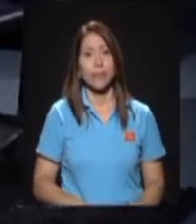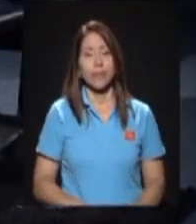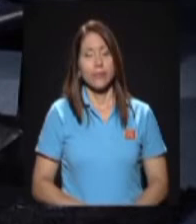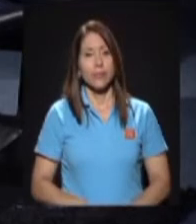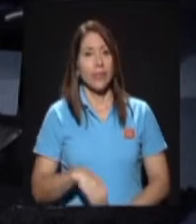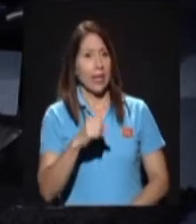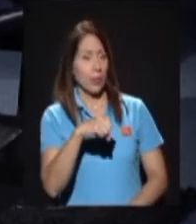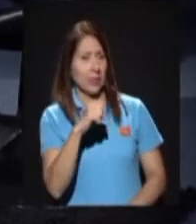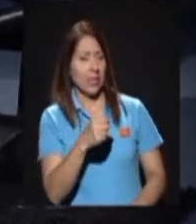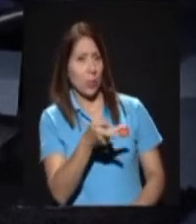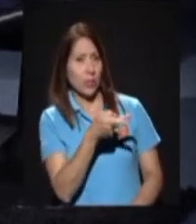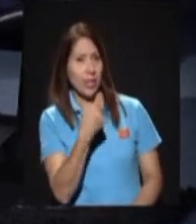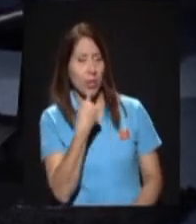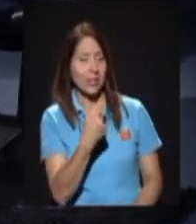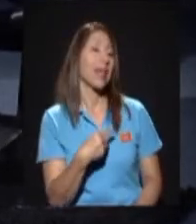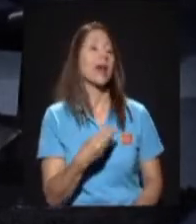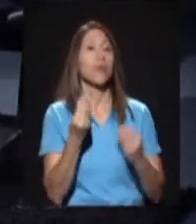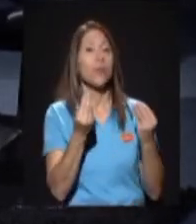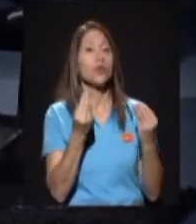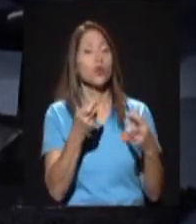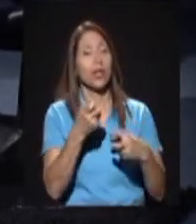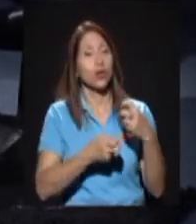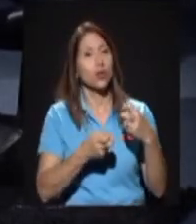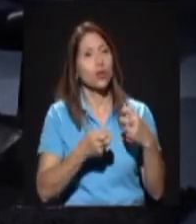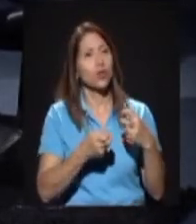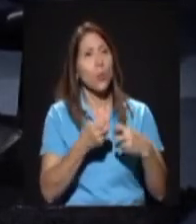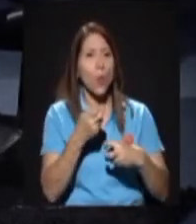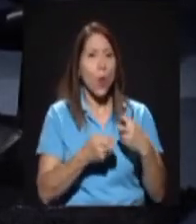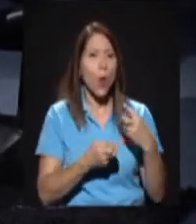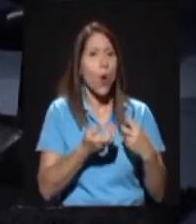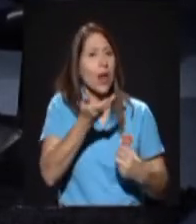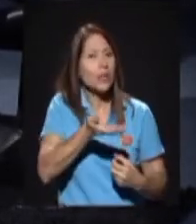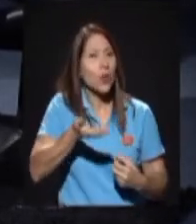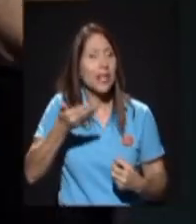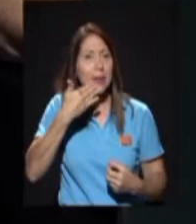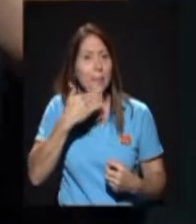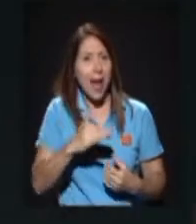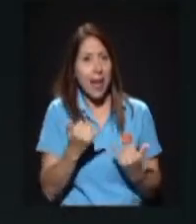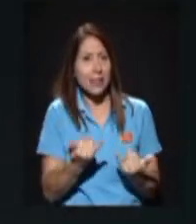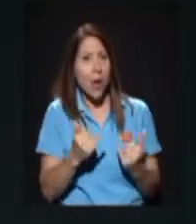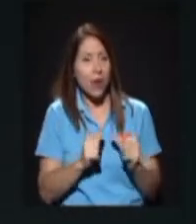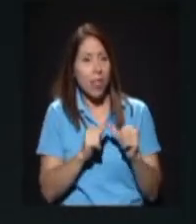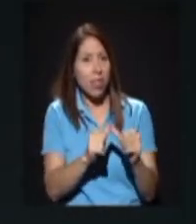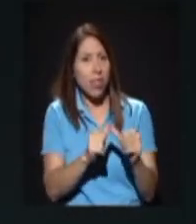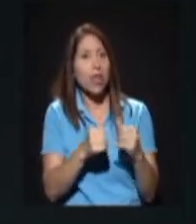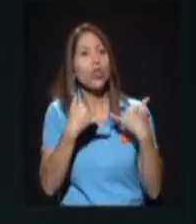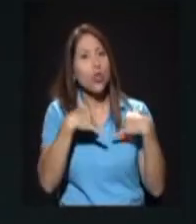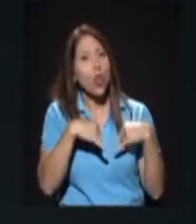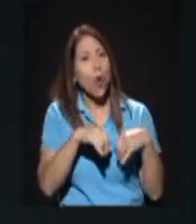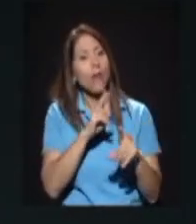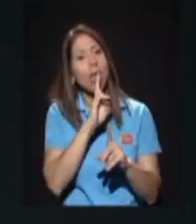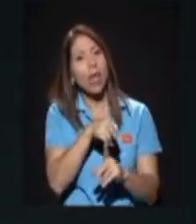Sí, ustedes lo decían, que muchos de las cosas malas que están ahí todavía, ¿verdad? Y yo